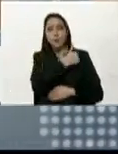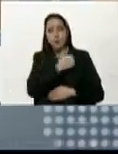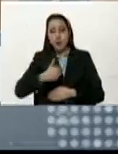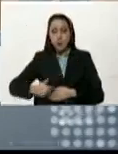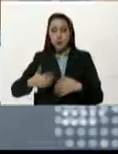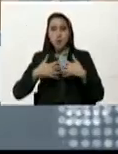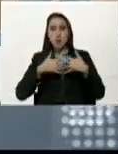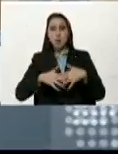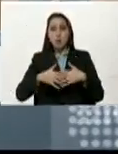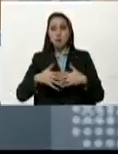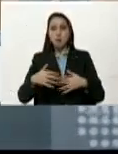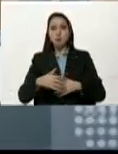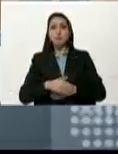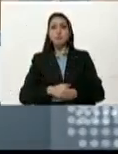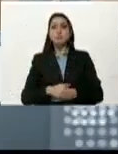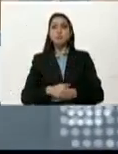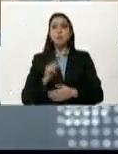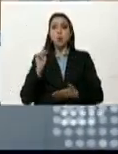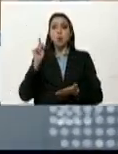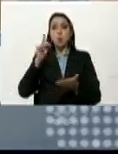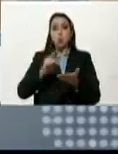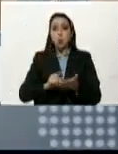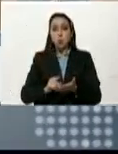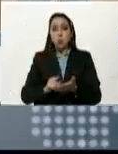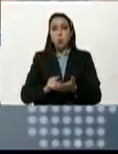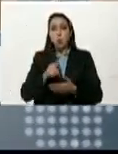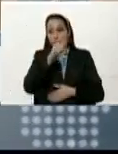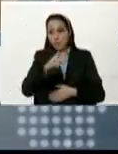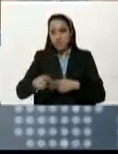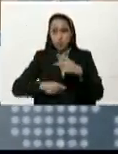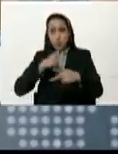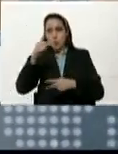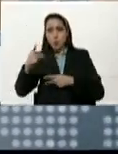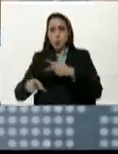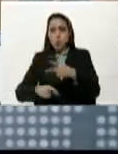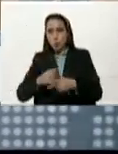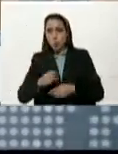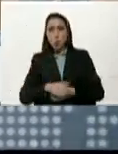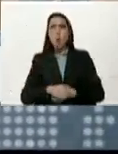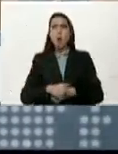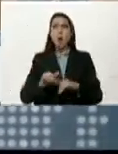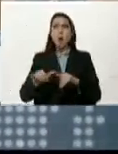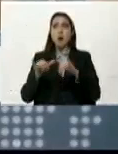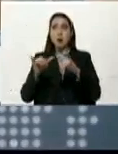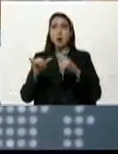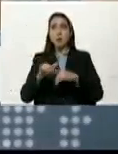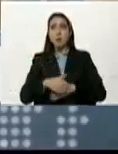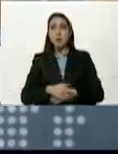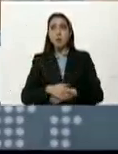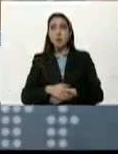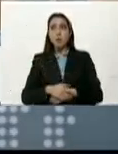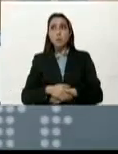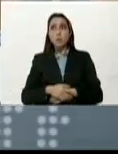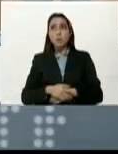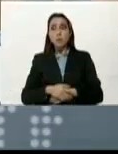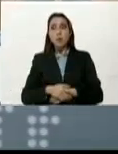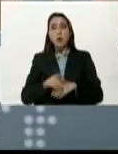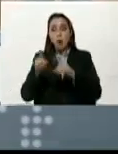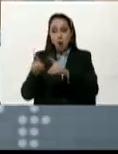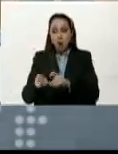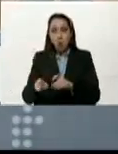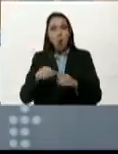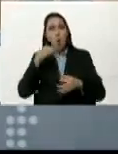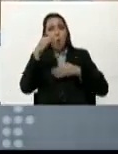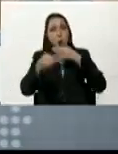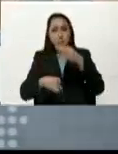agropatria quien se encuentra con el productor de la agropecuaria oruro blanco rubén granados y nos